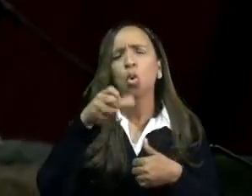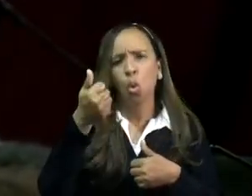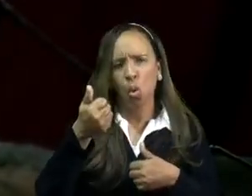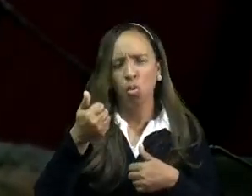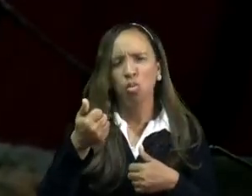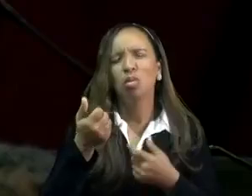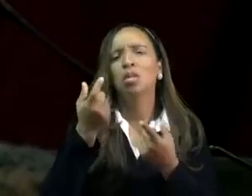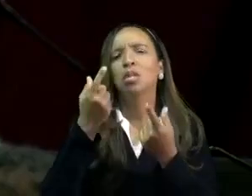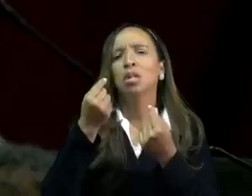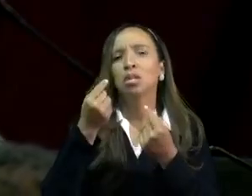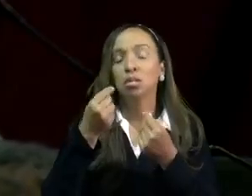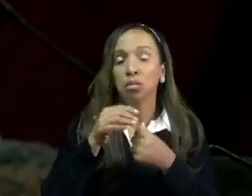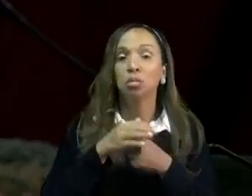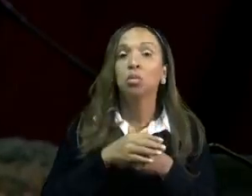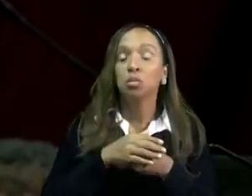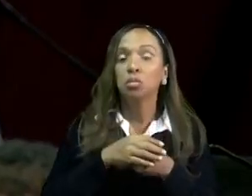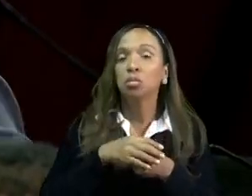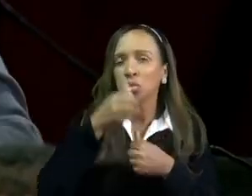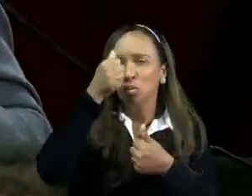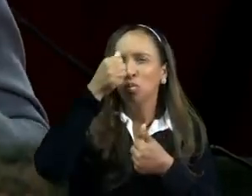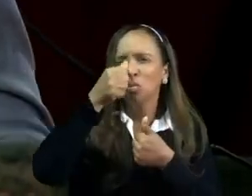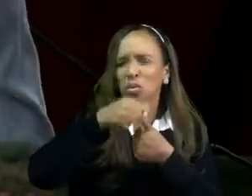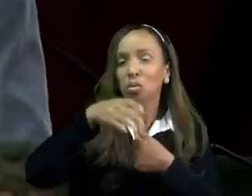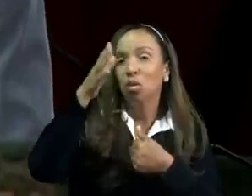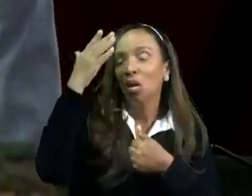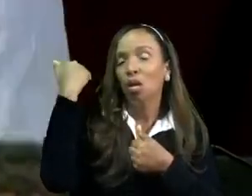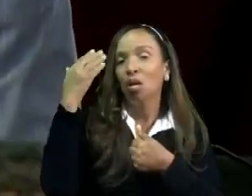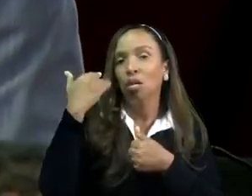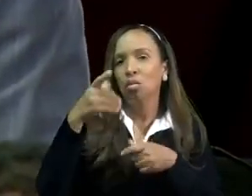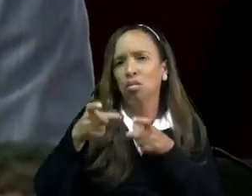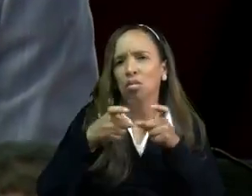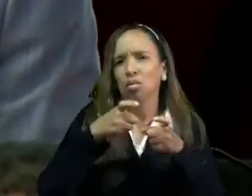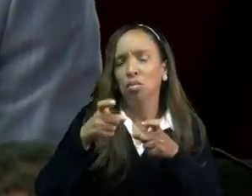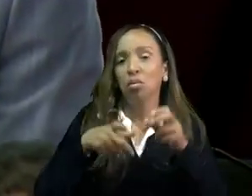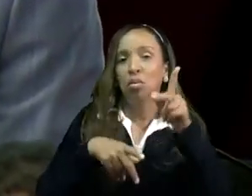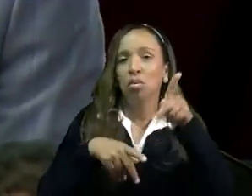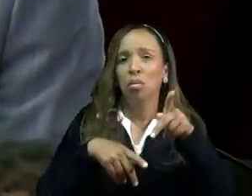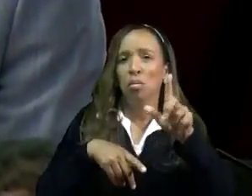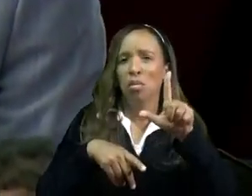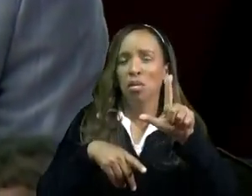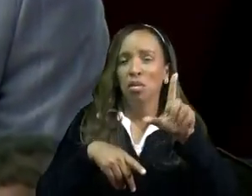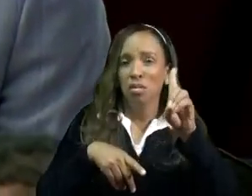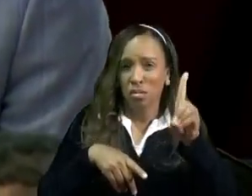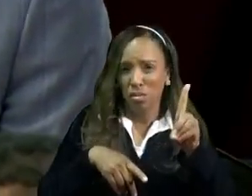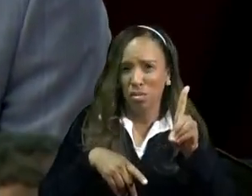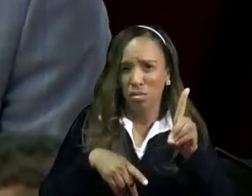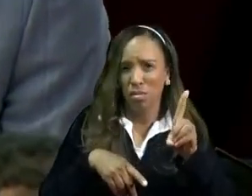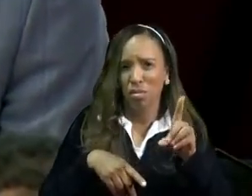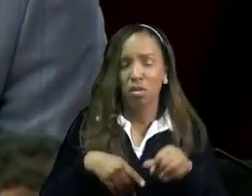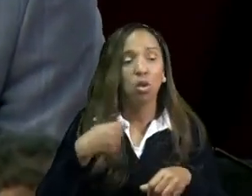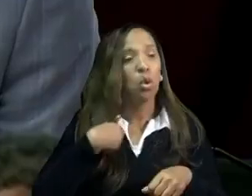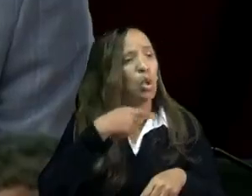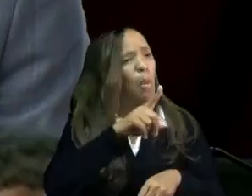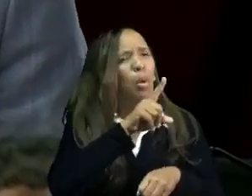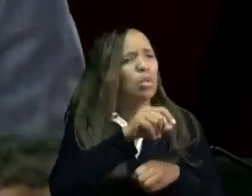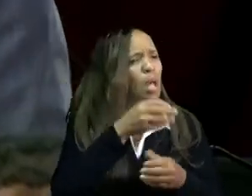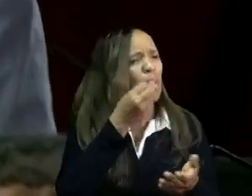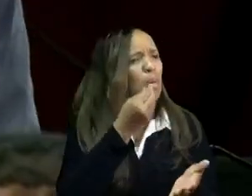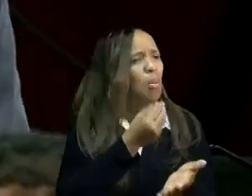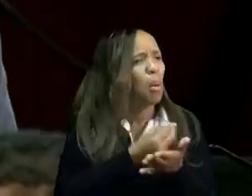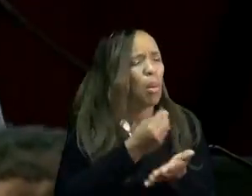de historia para que puedan recordar realmente que la irresponsabilidad de los gobiernos